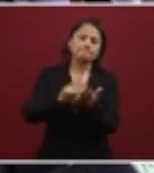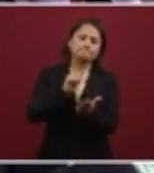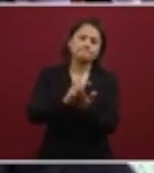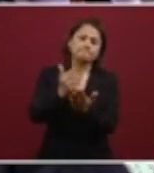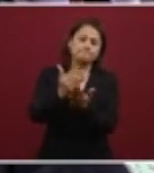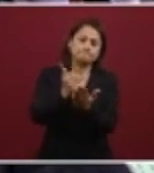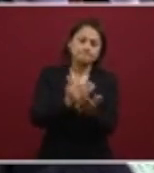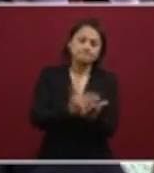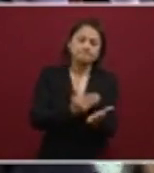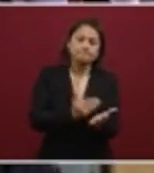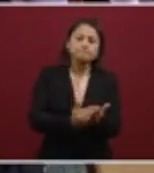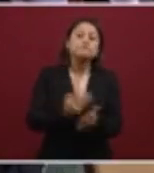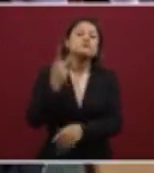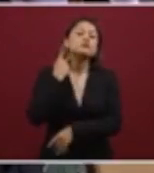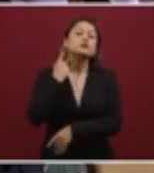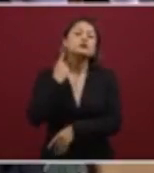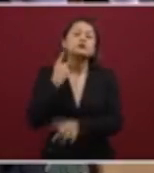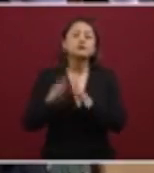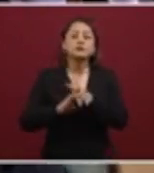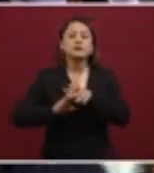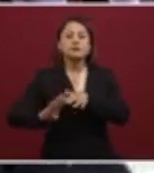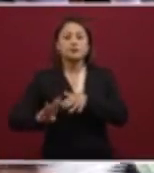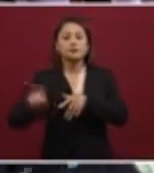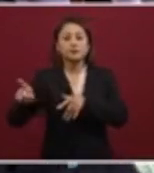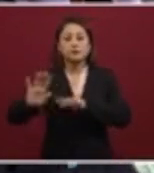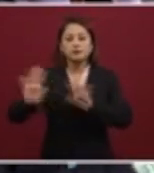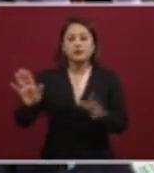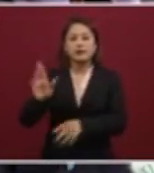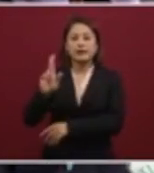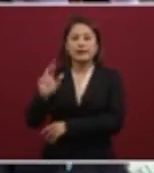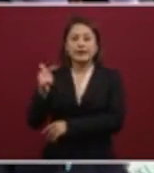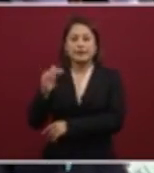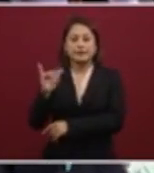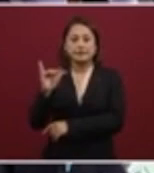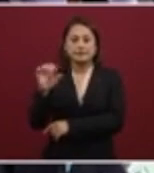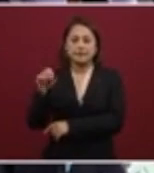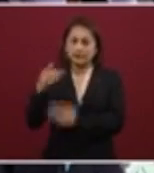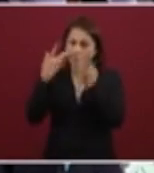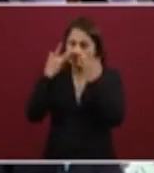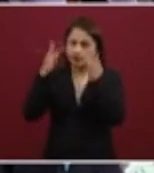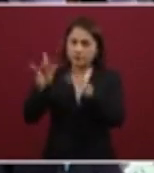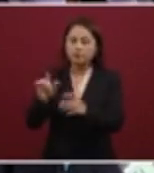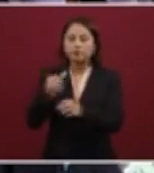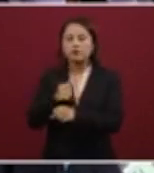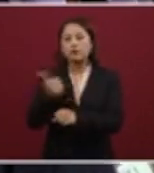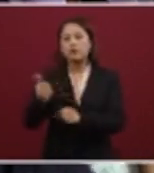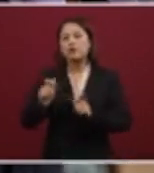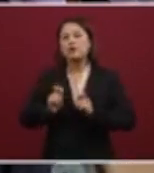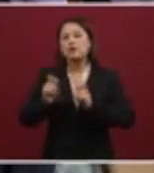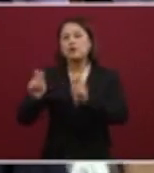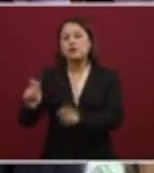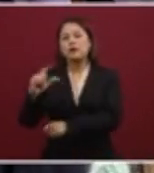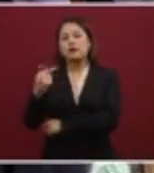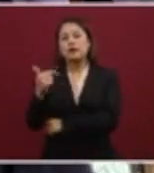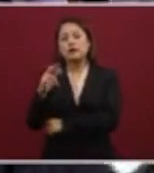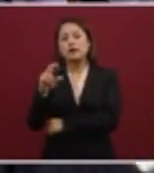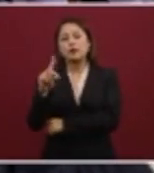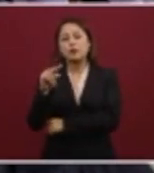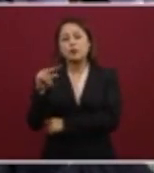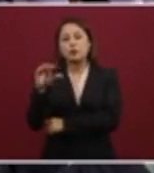ejemplo, la renuncia de Tonatiuh Guillén, la entrada de Francisco Garduño al Instituto Nacional de Migración, pero